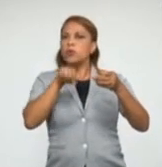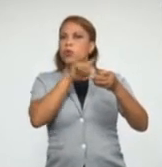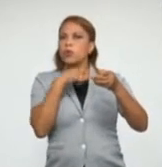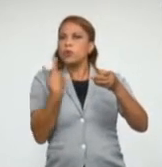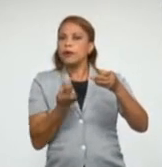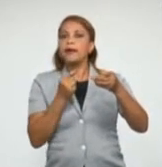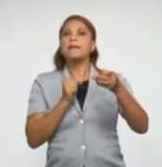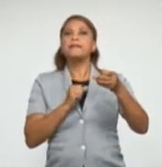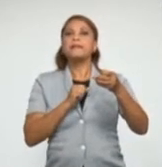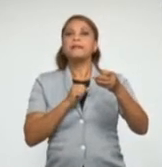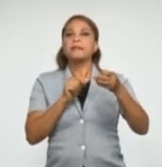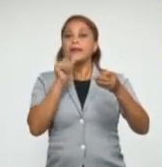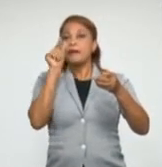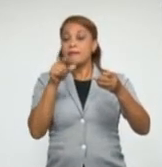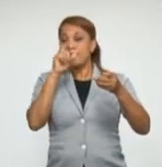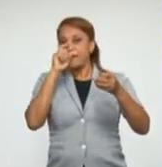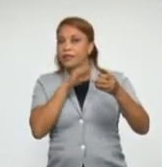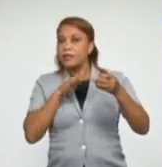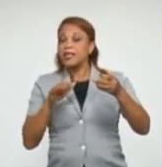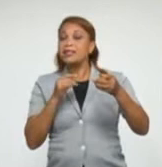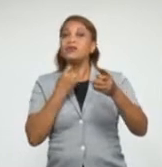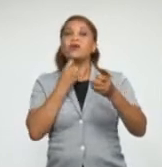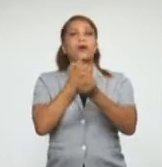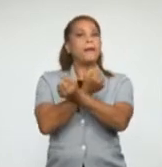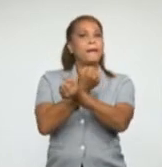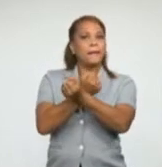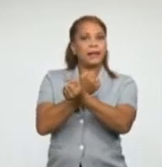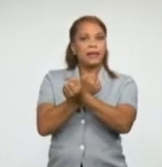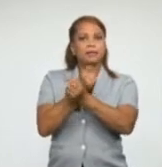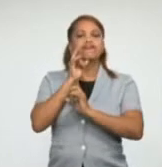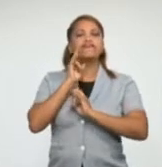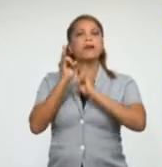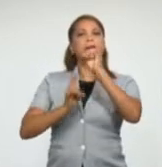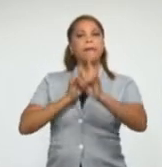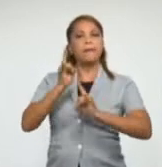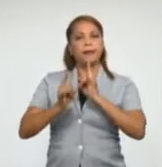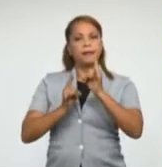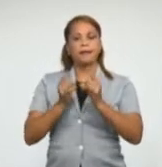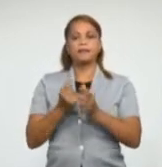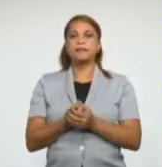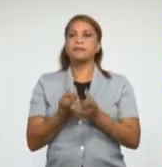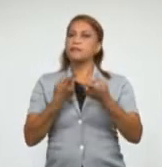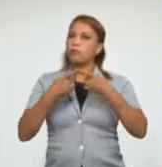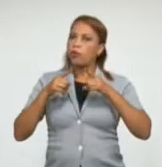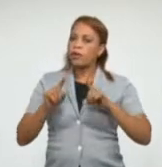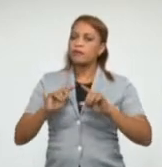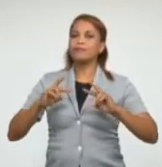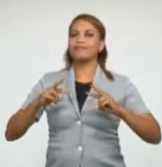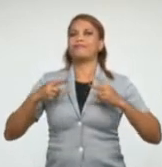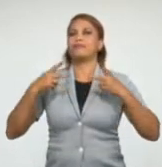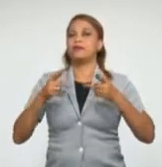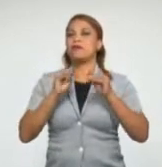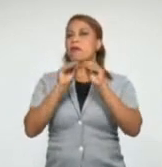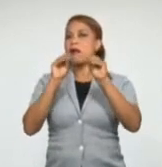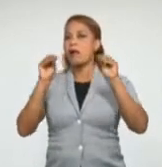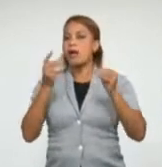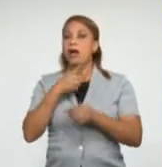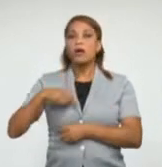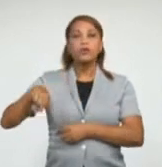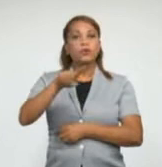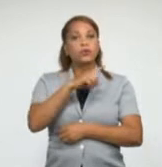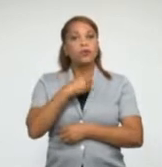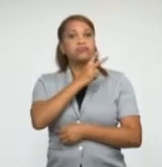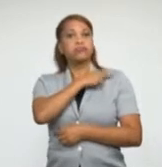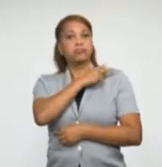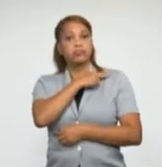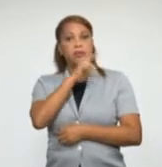pacientes de riesgo, dígase lactantes. Por lo tanto, es un llamado de atención obviamente a las autoridades sanitarias de Matanzas, a